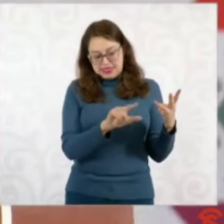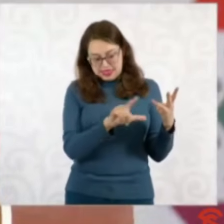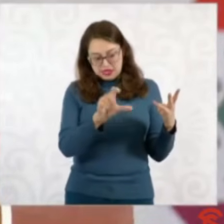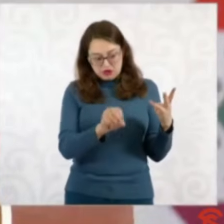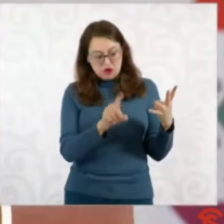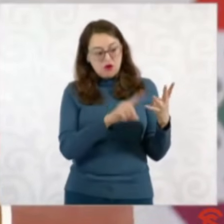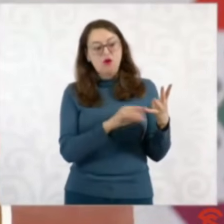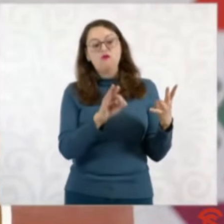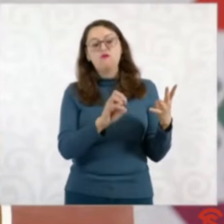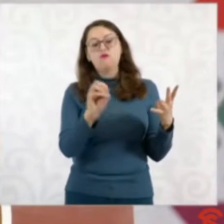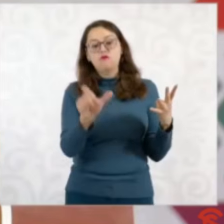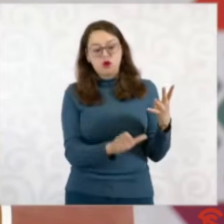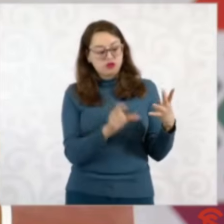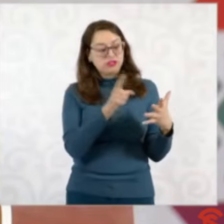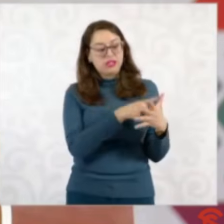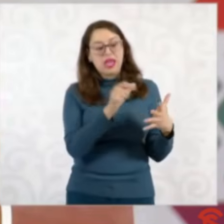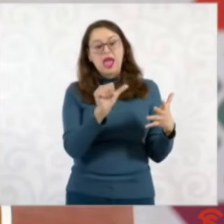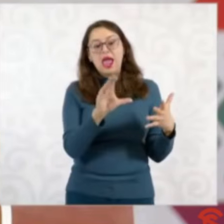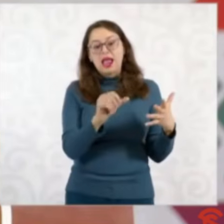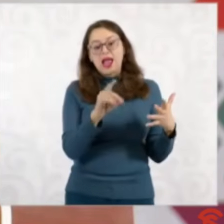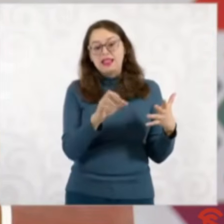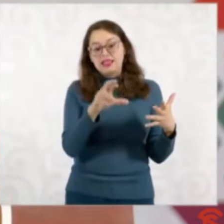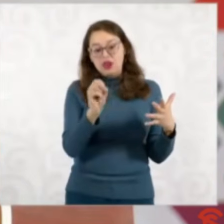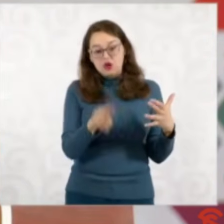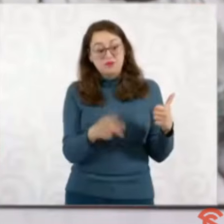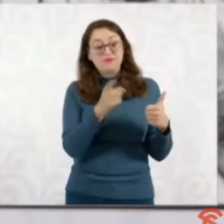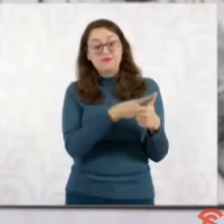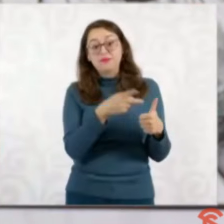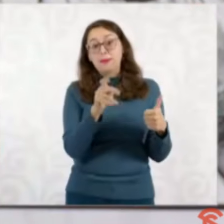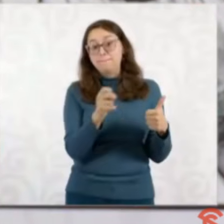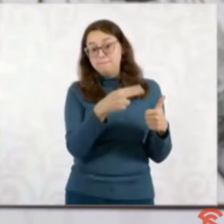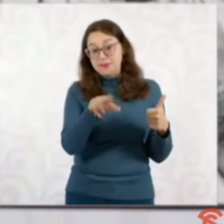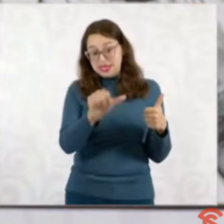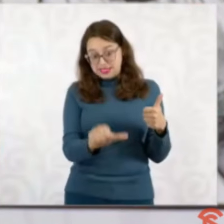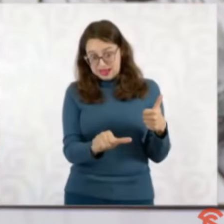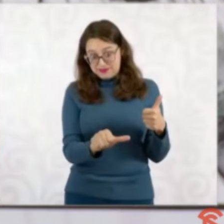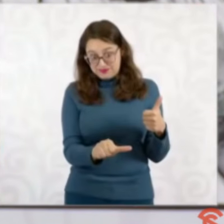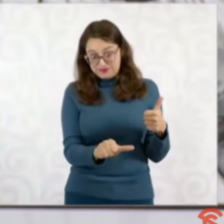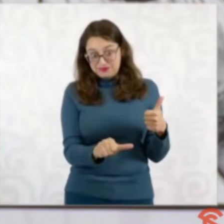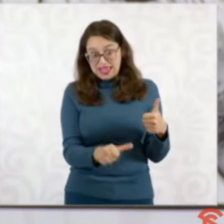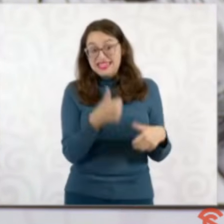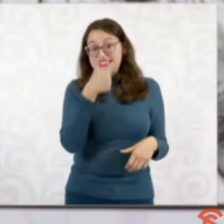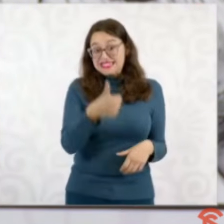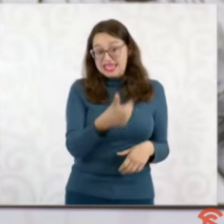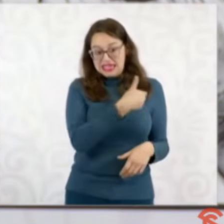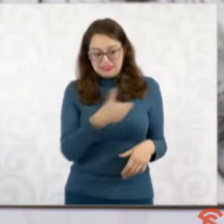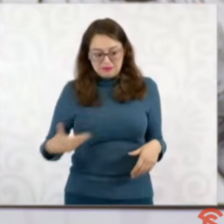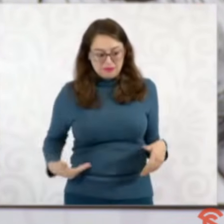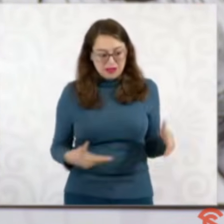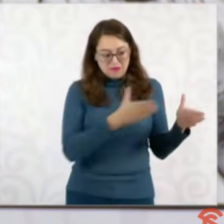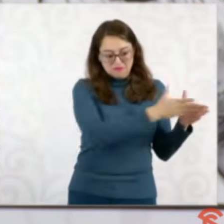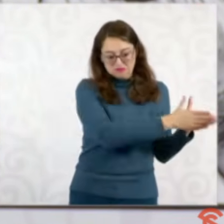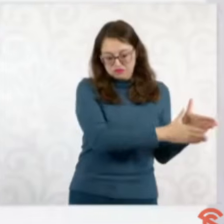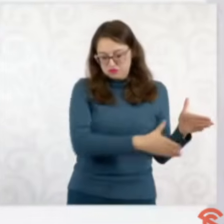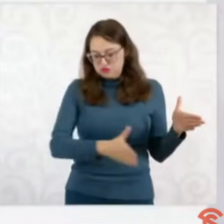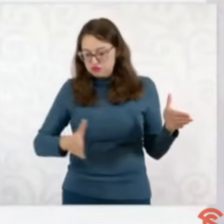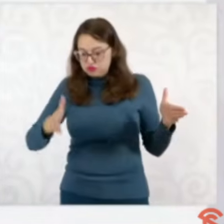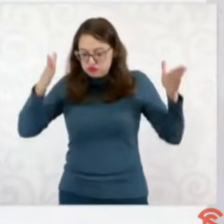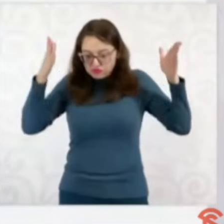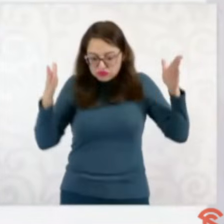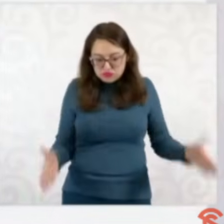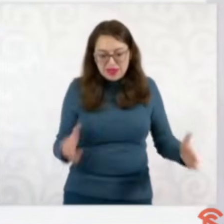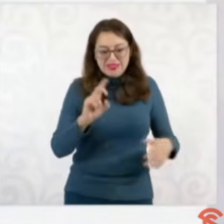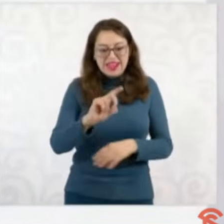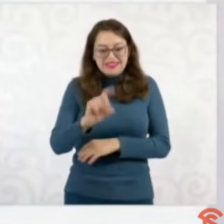Fox, Calderón y Peña Nieto, 6 sexenios. Durante el sexenio de Miguel de la Madrid, la inflación más alta que haya